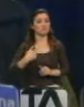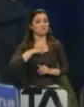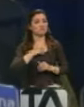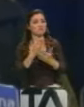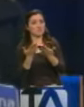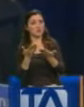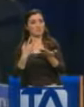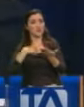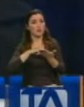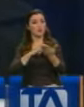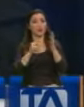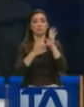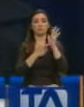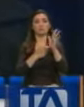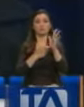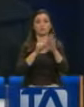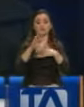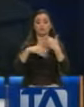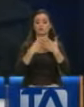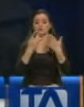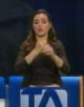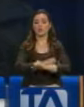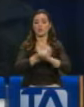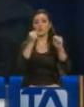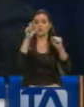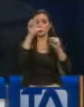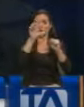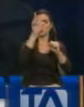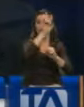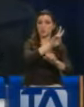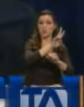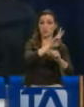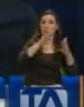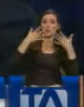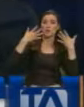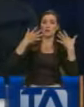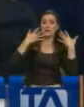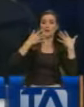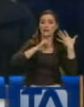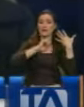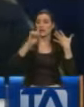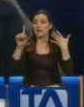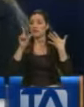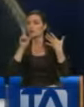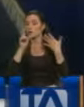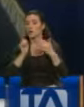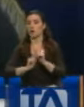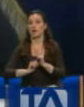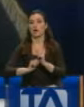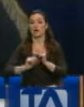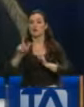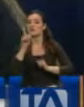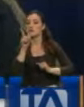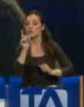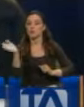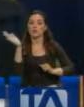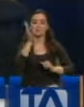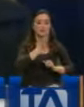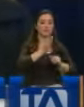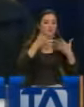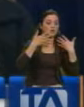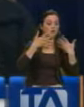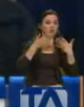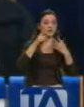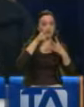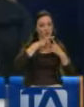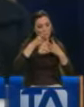mantenemos la ruta operativa todas las mañanas de lunes a viernes desde Guayaquil a La Tacunga, Guayaquil. Hemos visto aquí algunas opciones